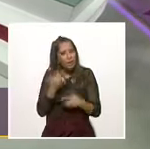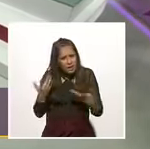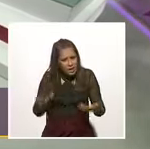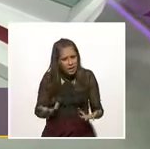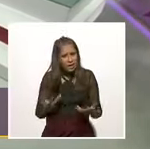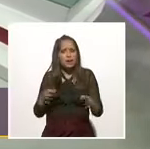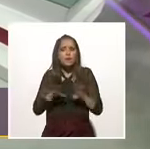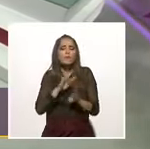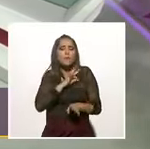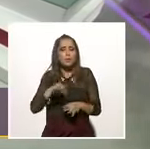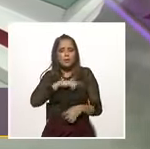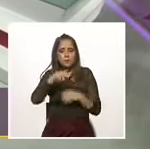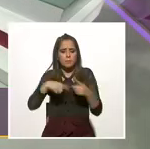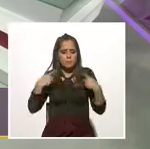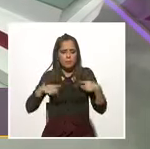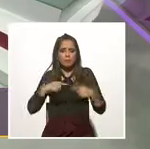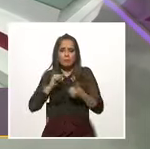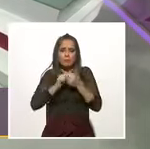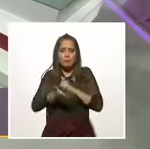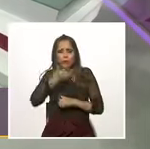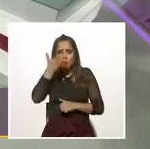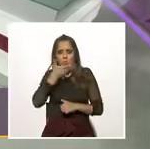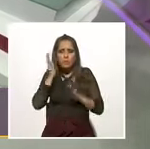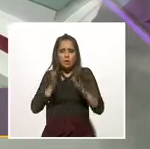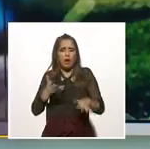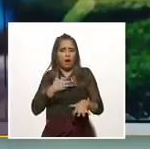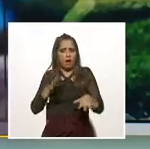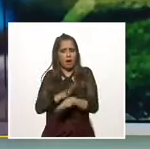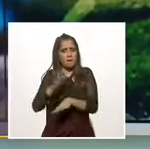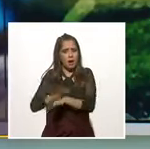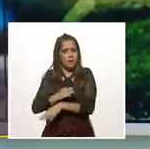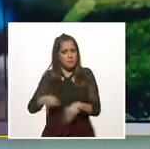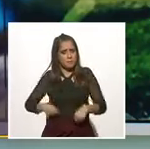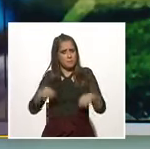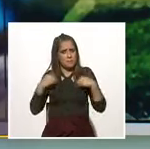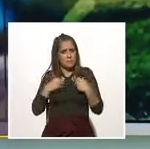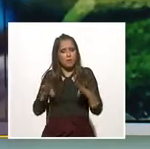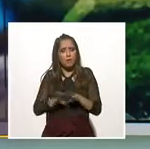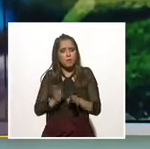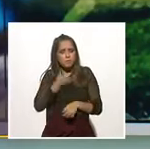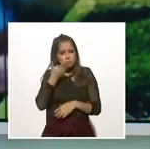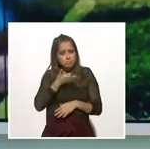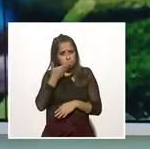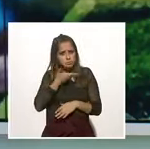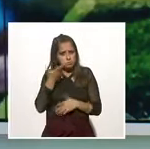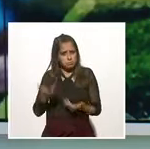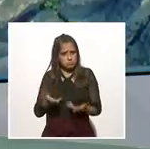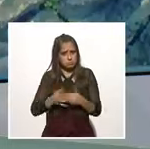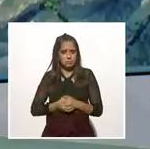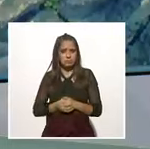ir adaptándonos los seres humanos a todos estos cambios? Mira, yo podría